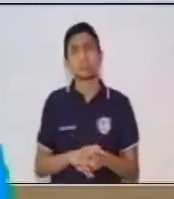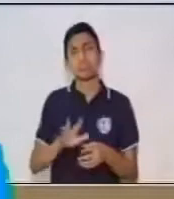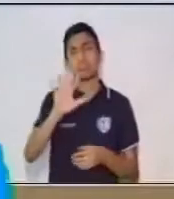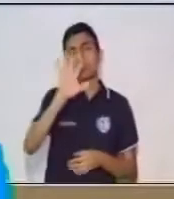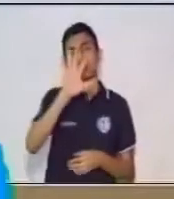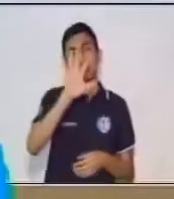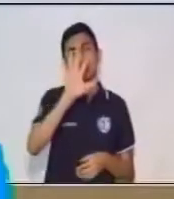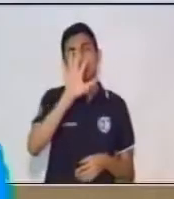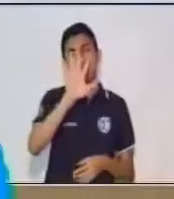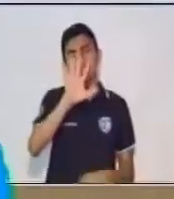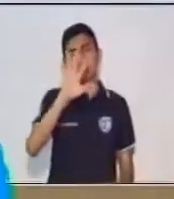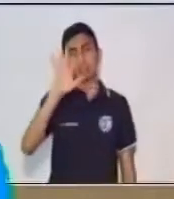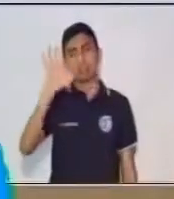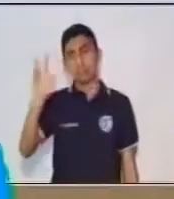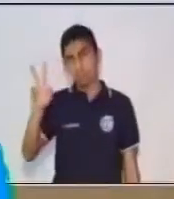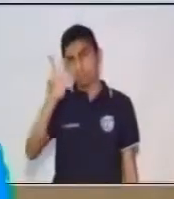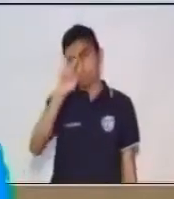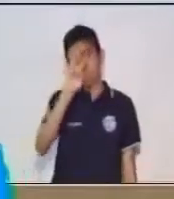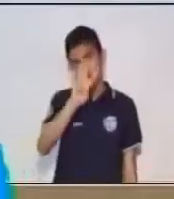32 negativo.